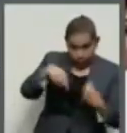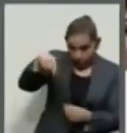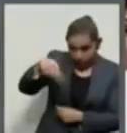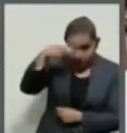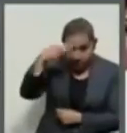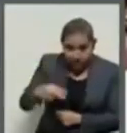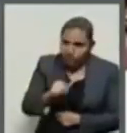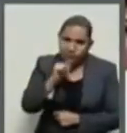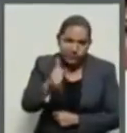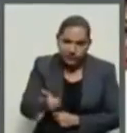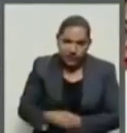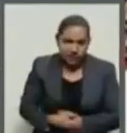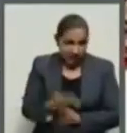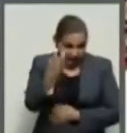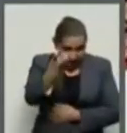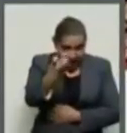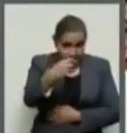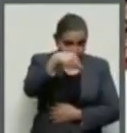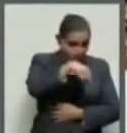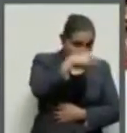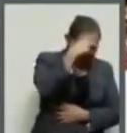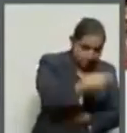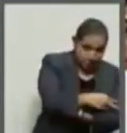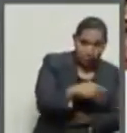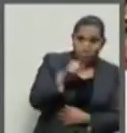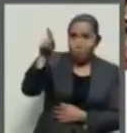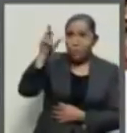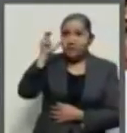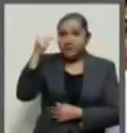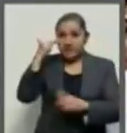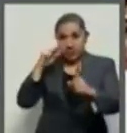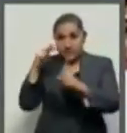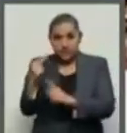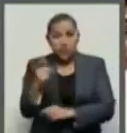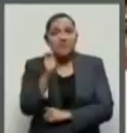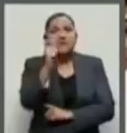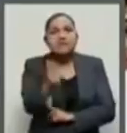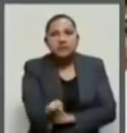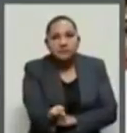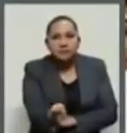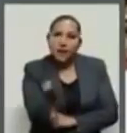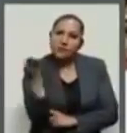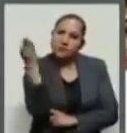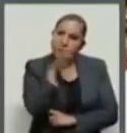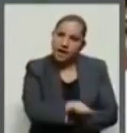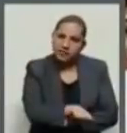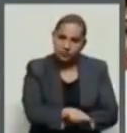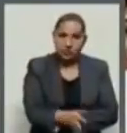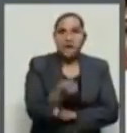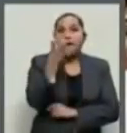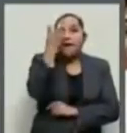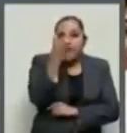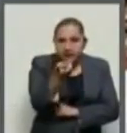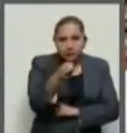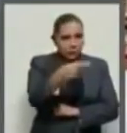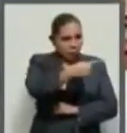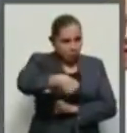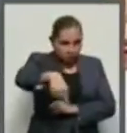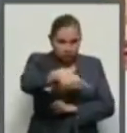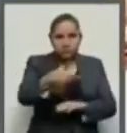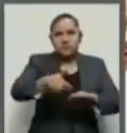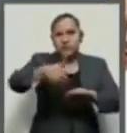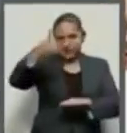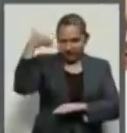en China y en todos lados, eso se llama traición. Y eso fue lo que hicieron